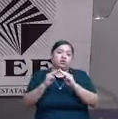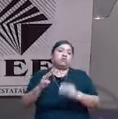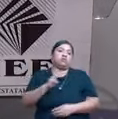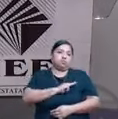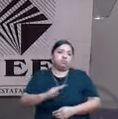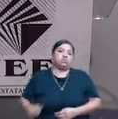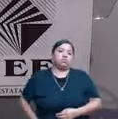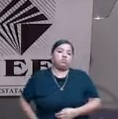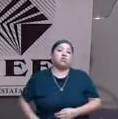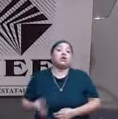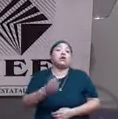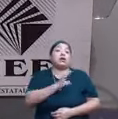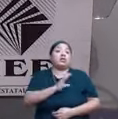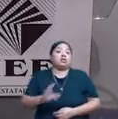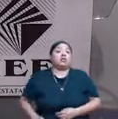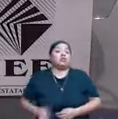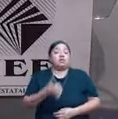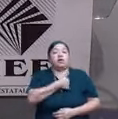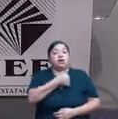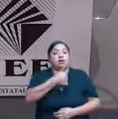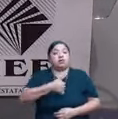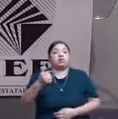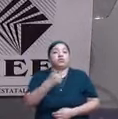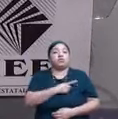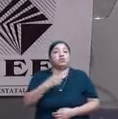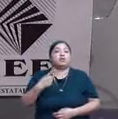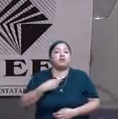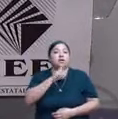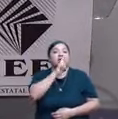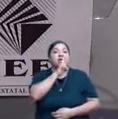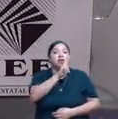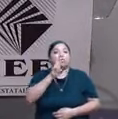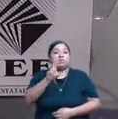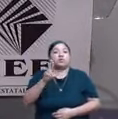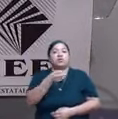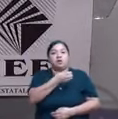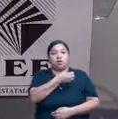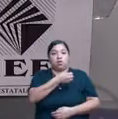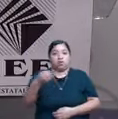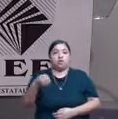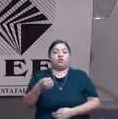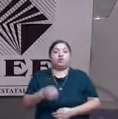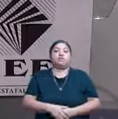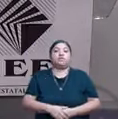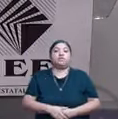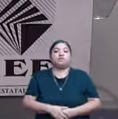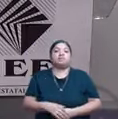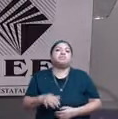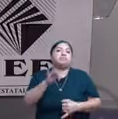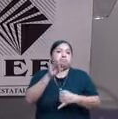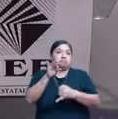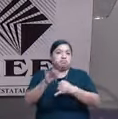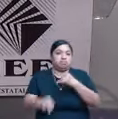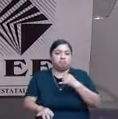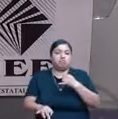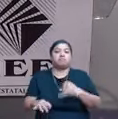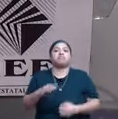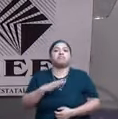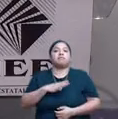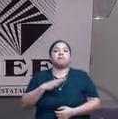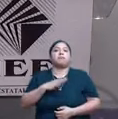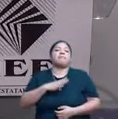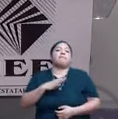que deberán ser contestadas por cada participante en el orden previamente sorteado. Finalmente, se dará un